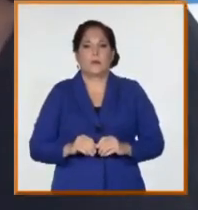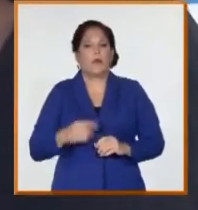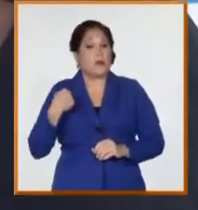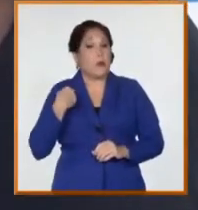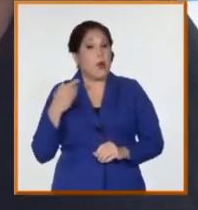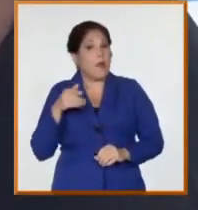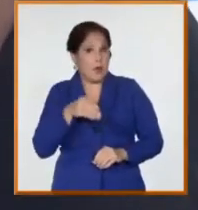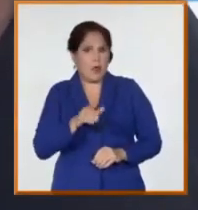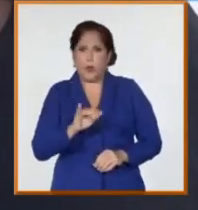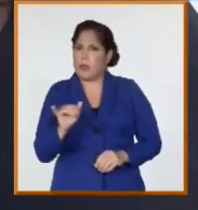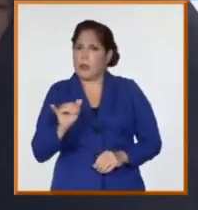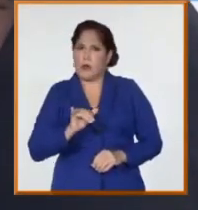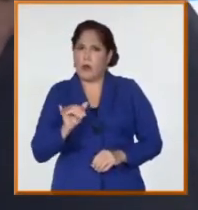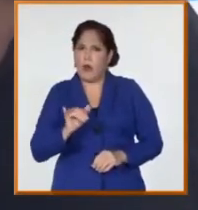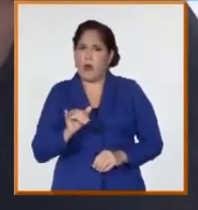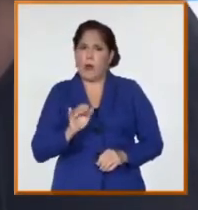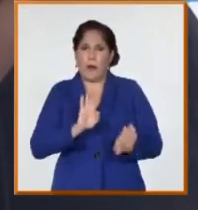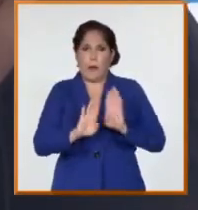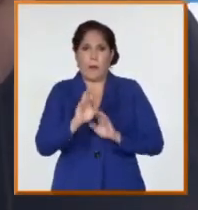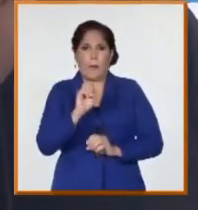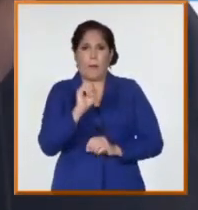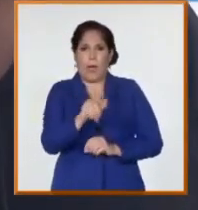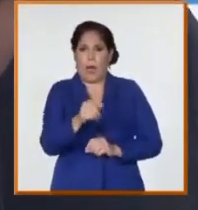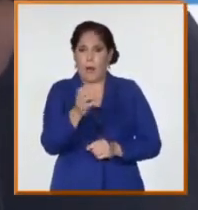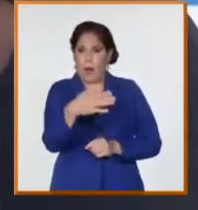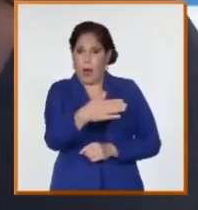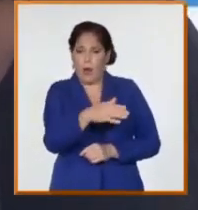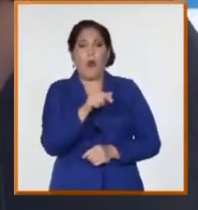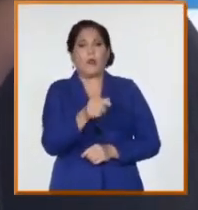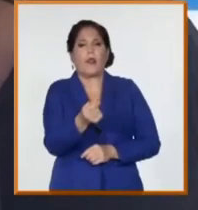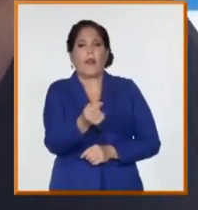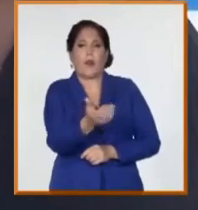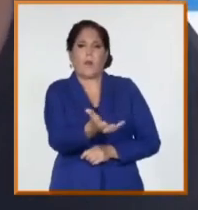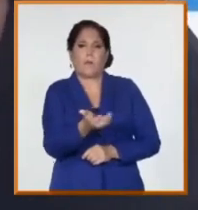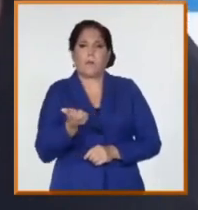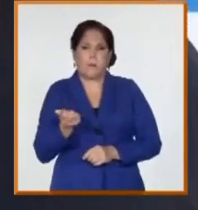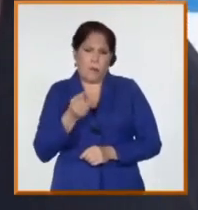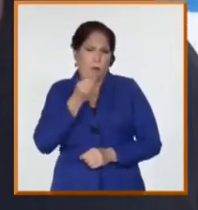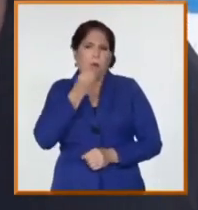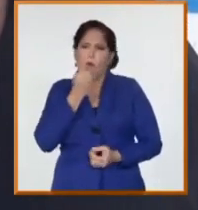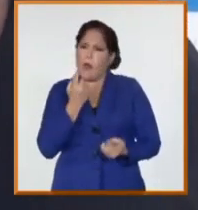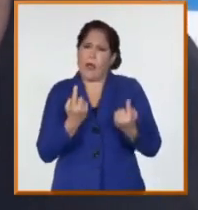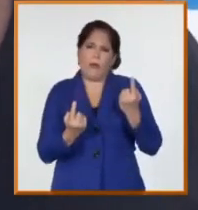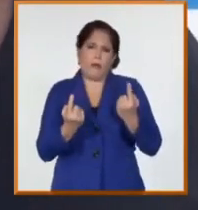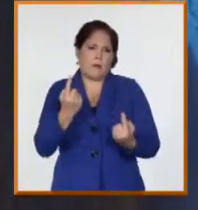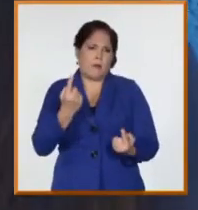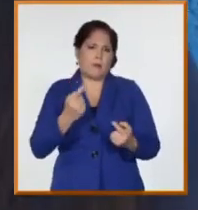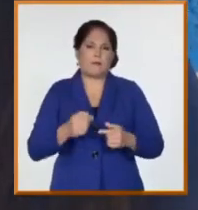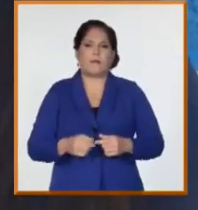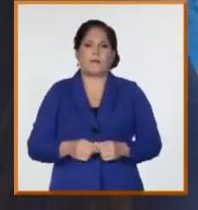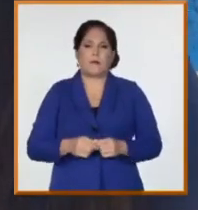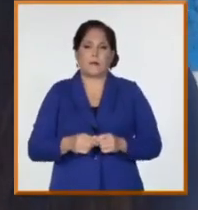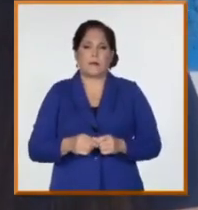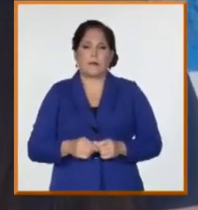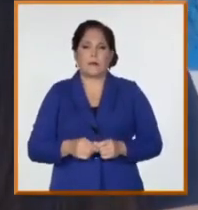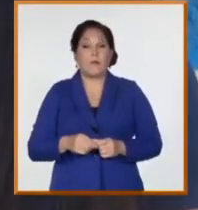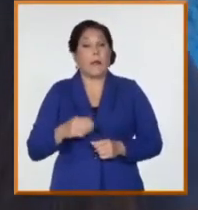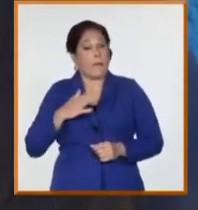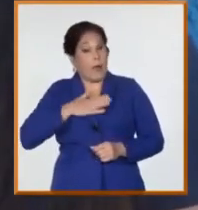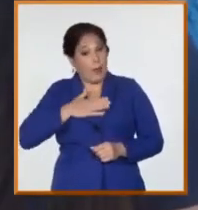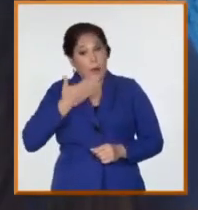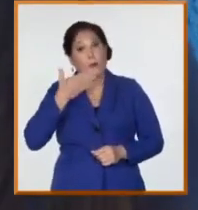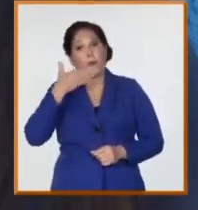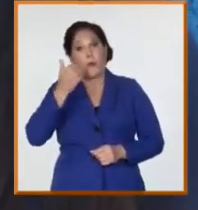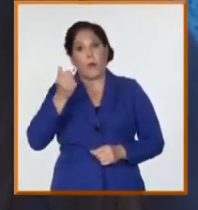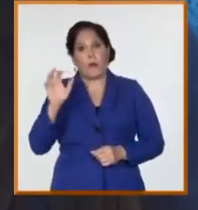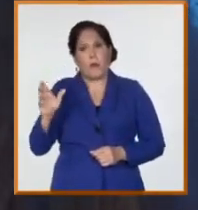aquí a la Pescadería también y ya si no puedes aquí sacar dinero también con esta otra posibilidad que también tenemos aquí en la empresa de picol beneficioso porque